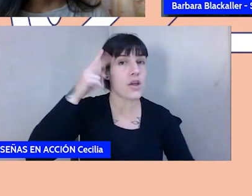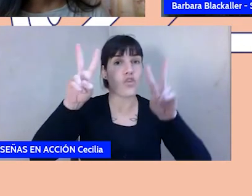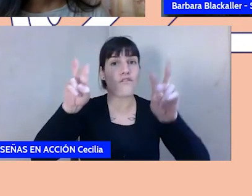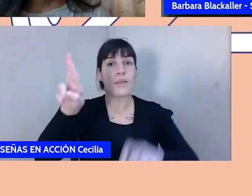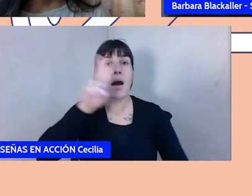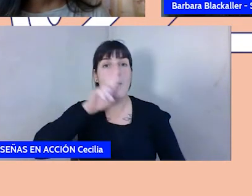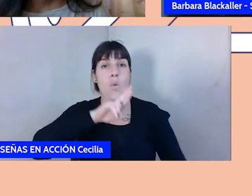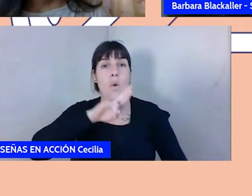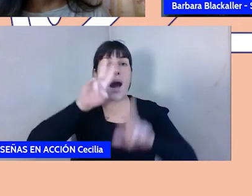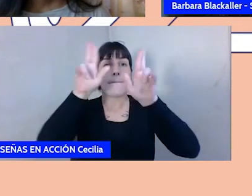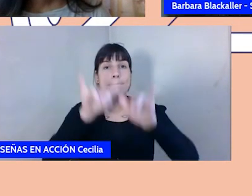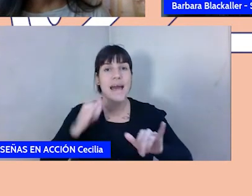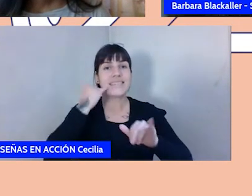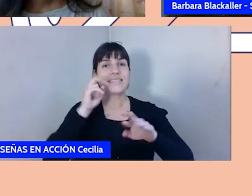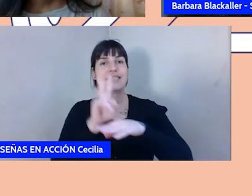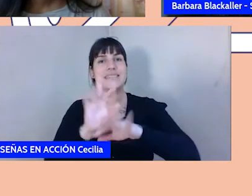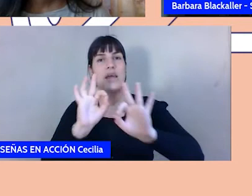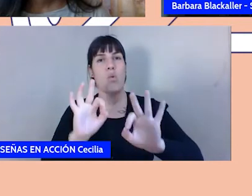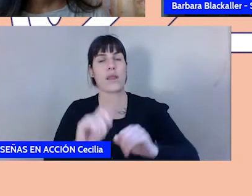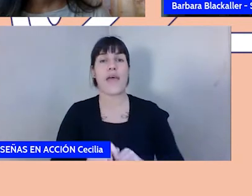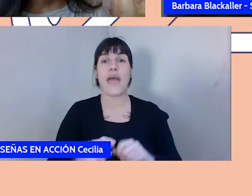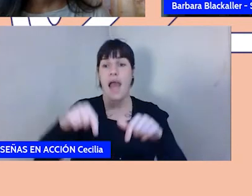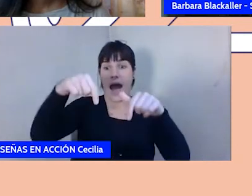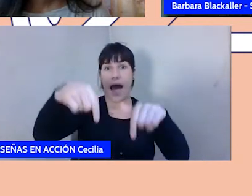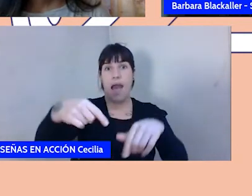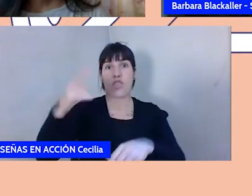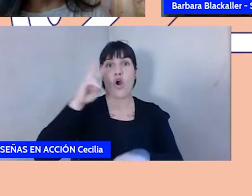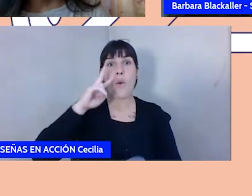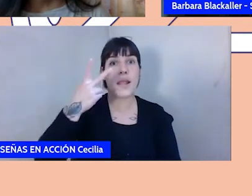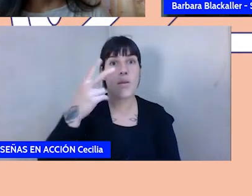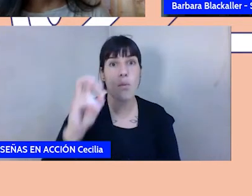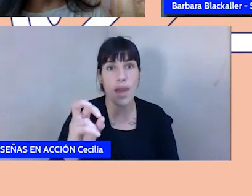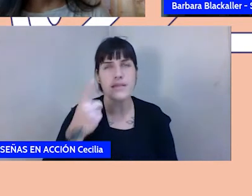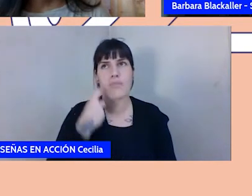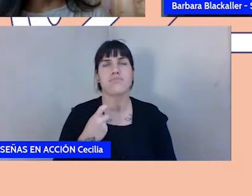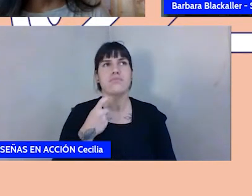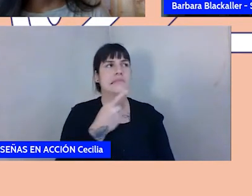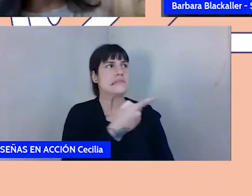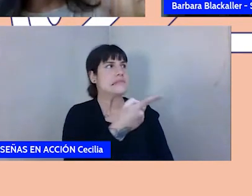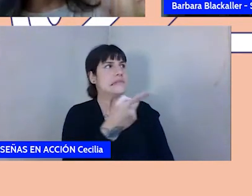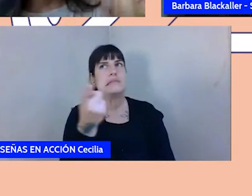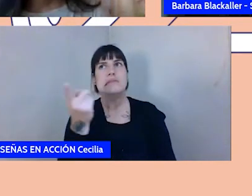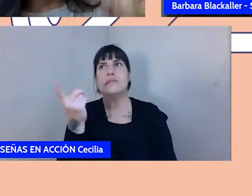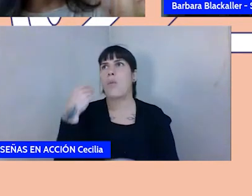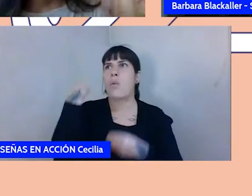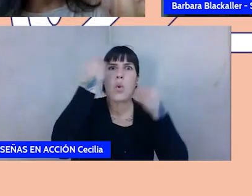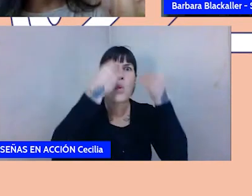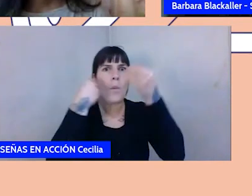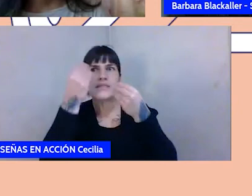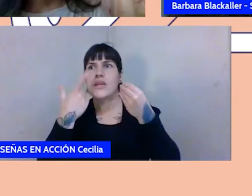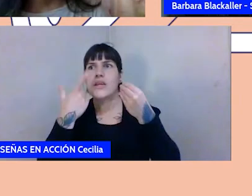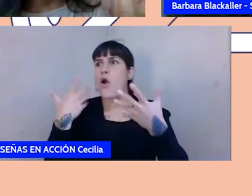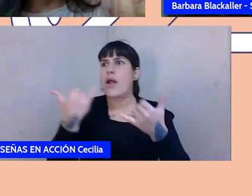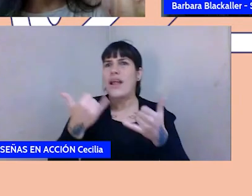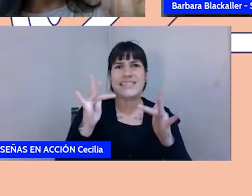raíz de historias que empezamos a ver, de tendencias, de preocupaciones de la comunidad, ¿no? De tenemos un problema de conectividad, de